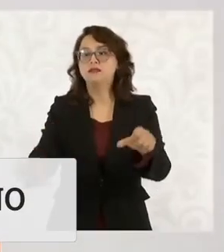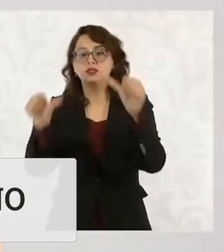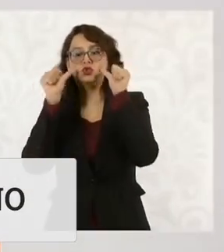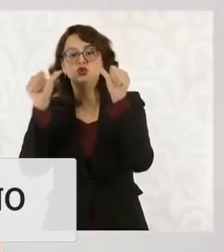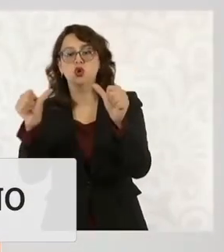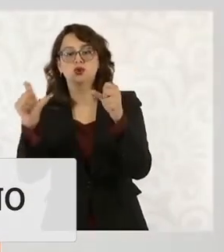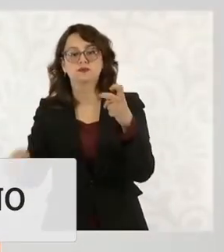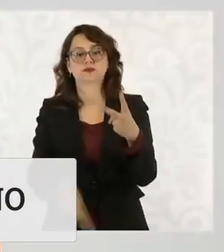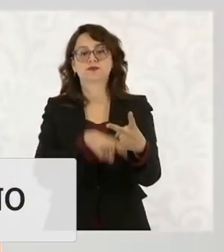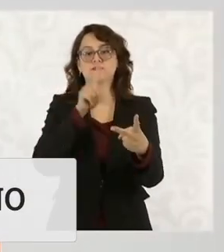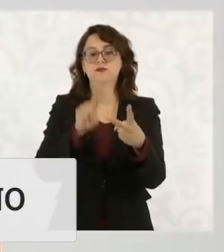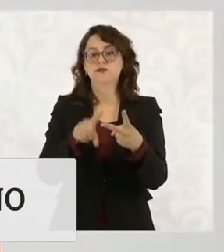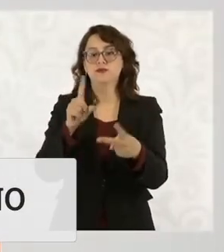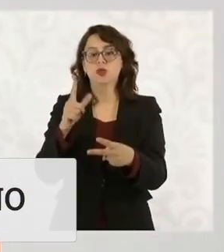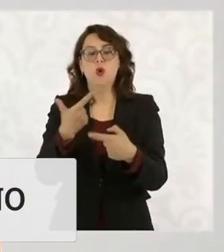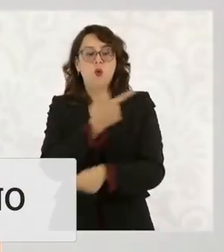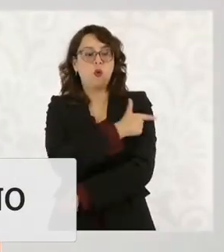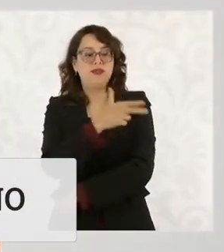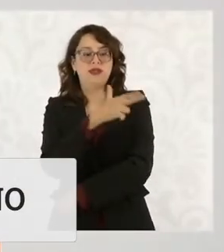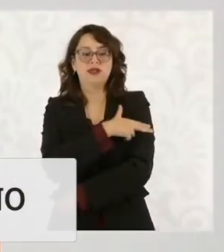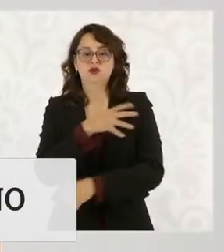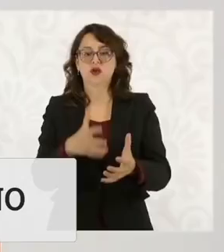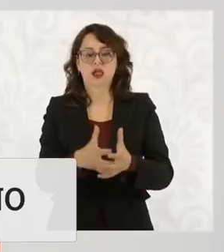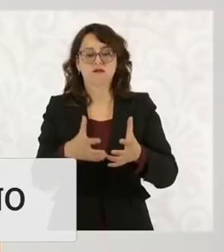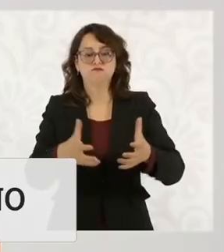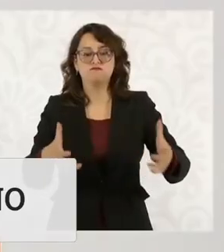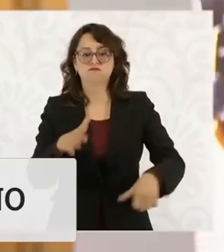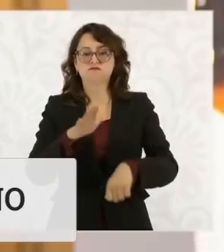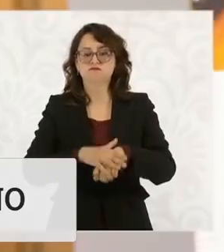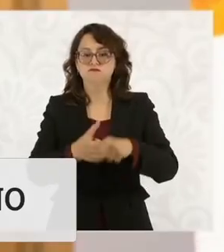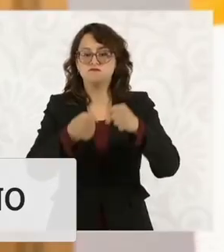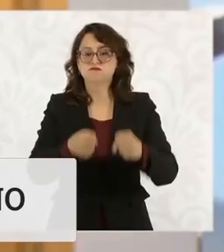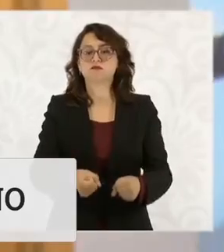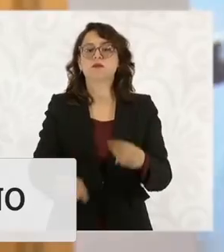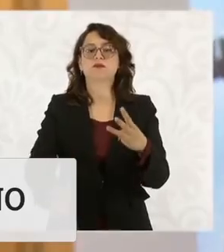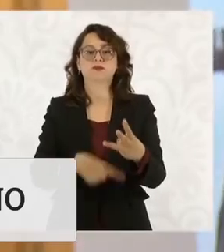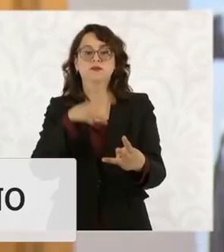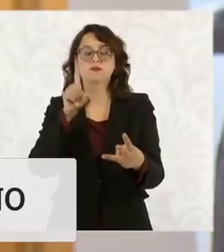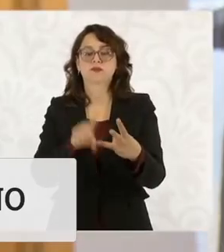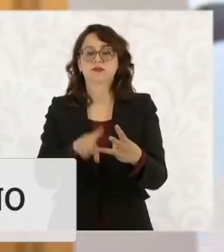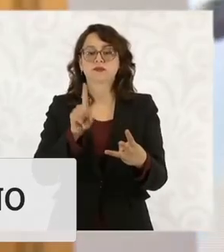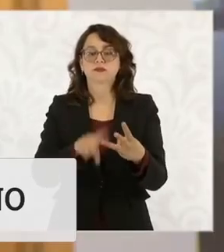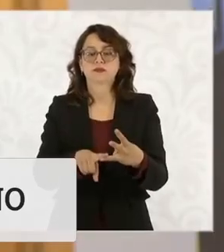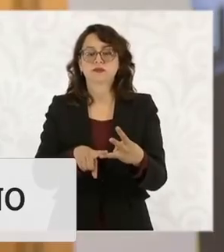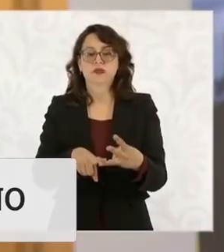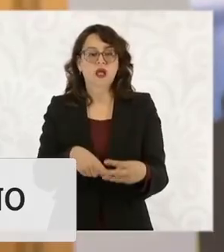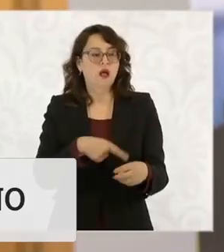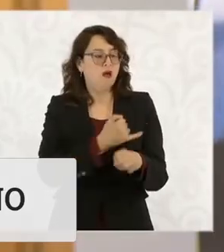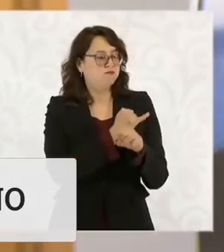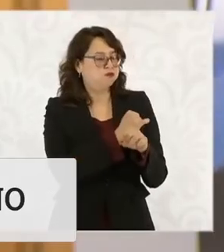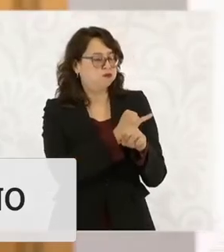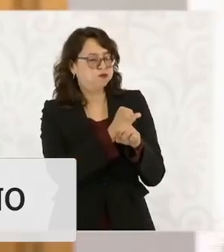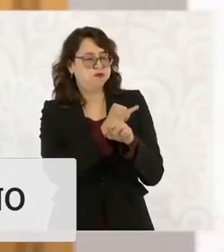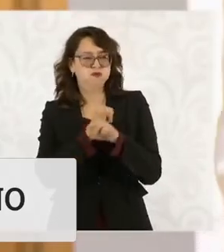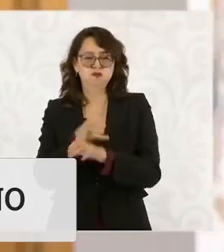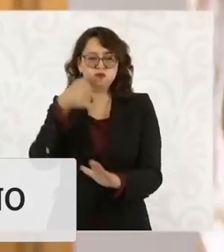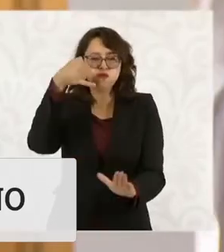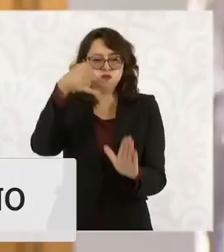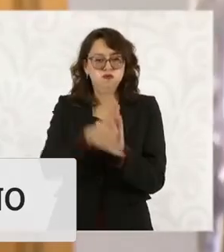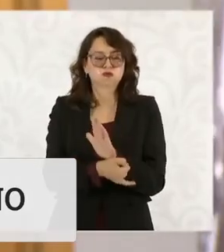causas, consolidación de la Guardia Nacional, fortalecimiento de las capacidades de